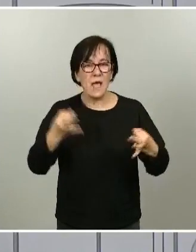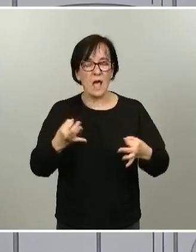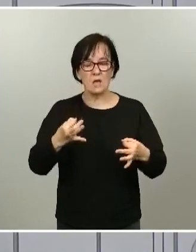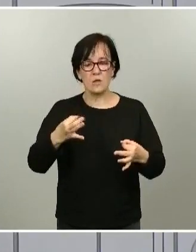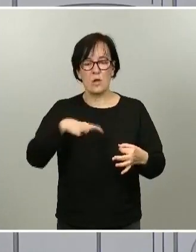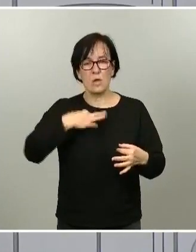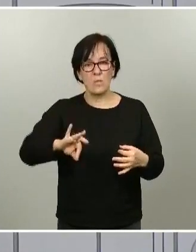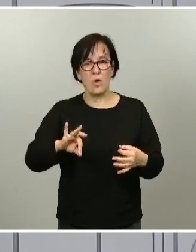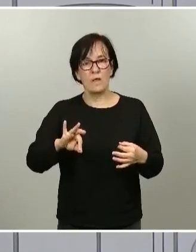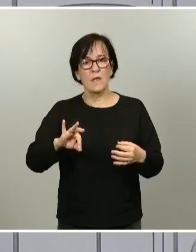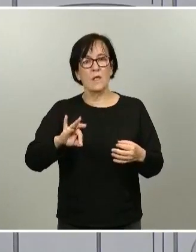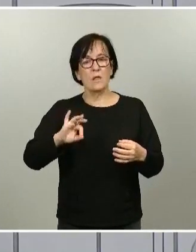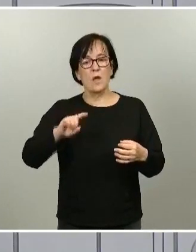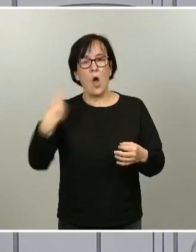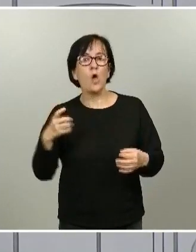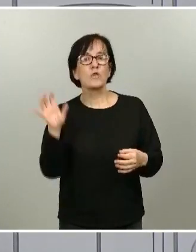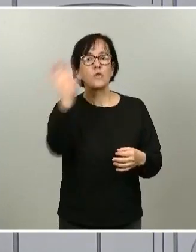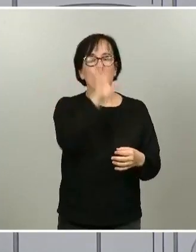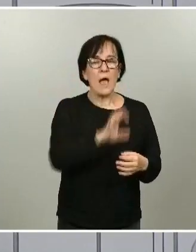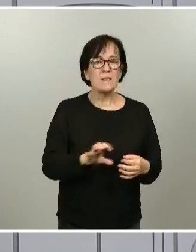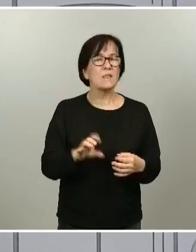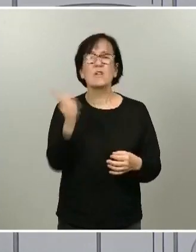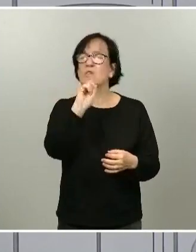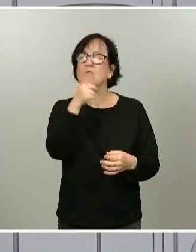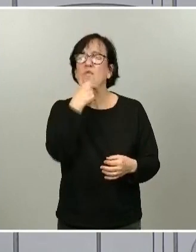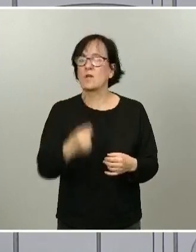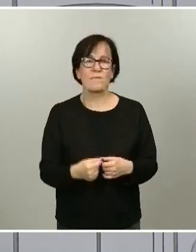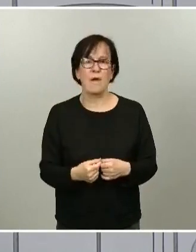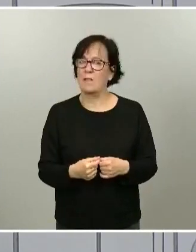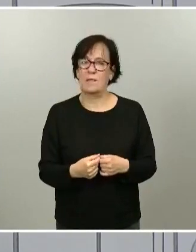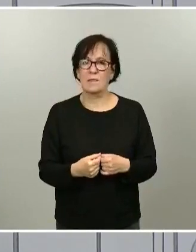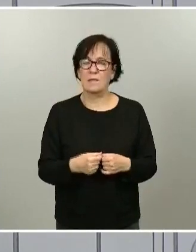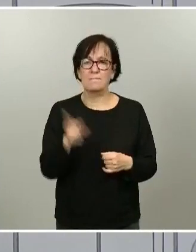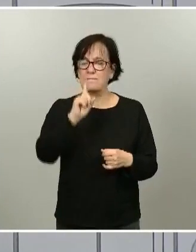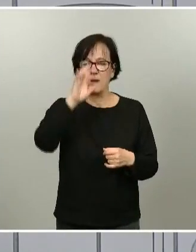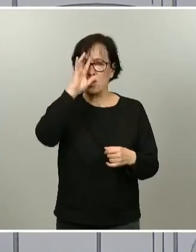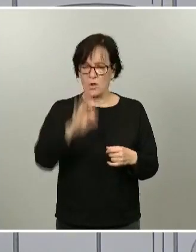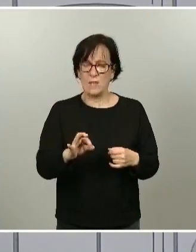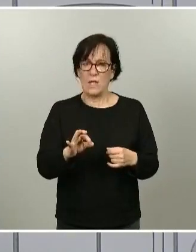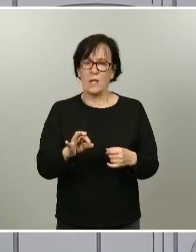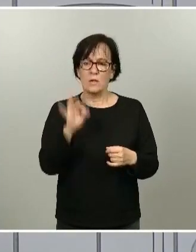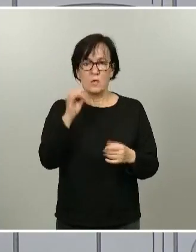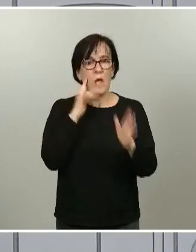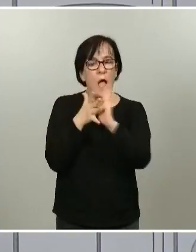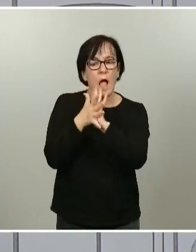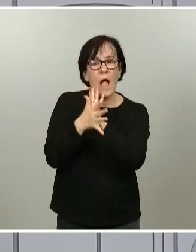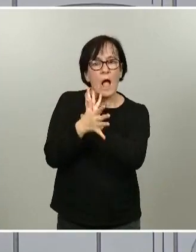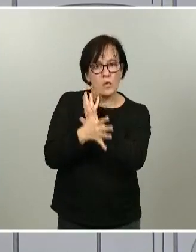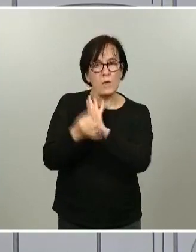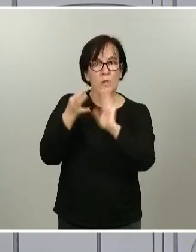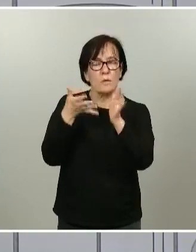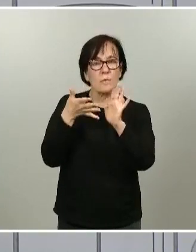través de otros países. No es fácil. Yo creo que sí, desde luego, es un argumento que hay que poner sobre la mesa a la hora de